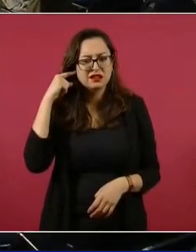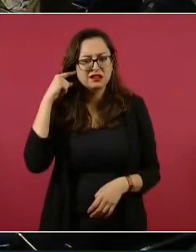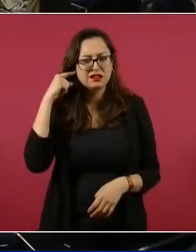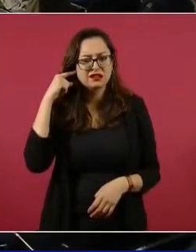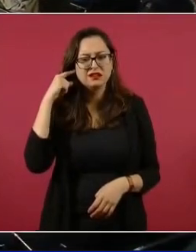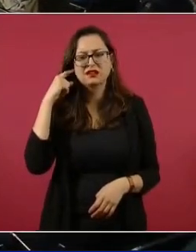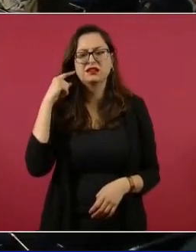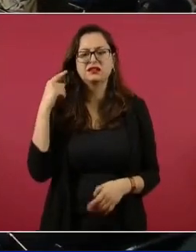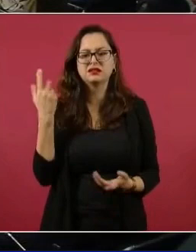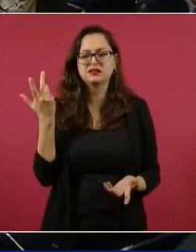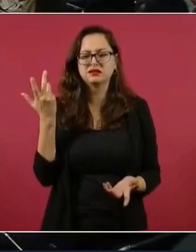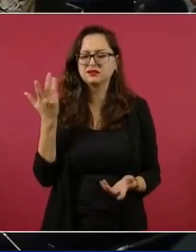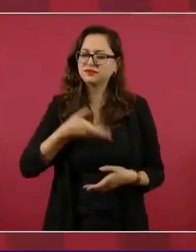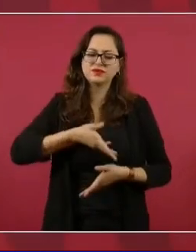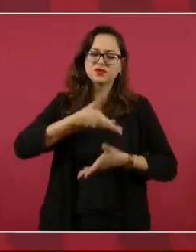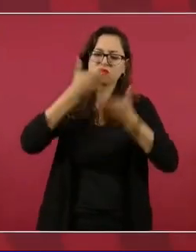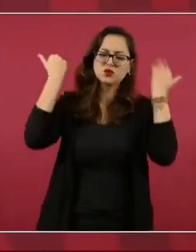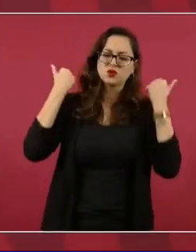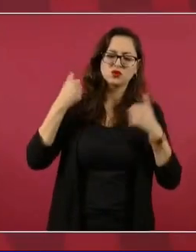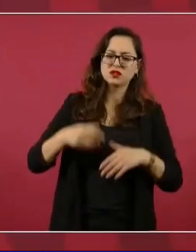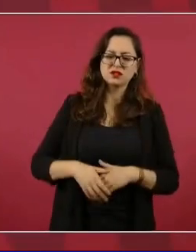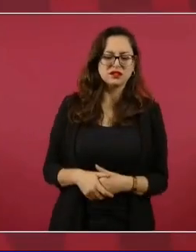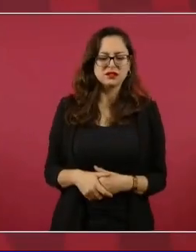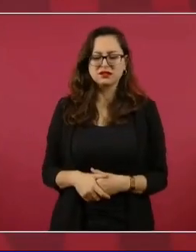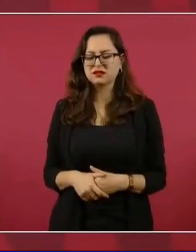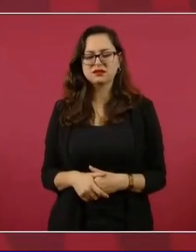No sé exactamente, pero sin duda